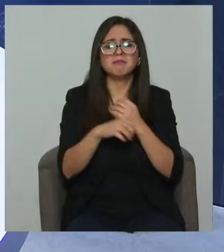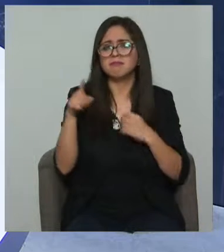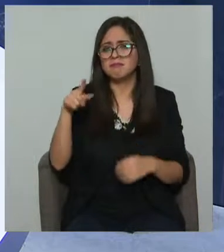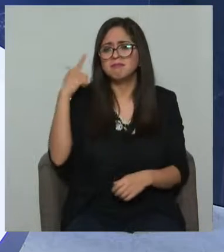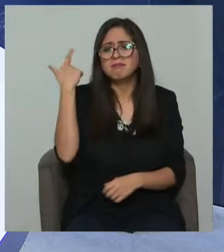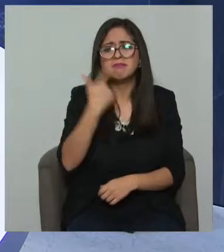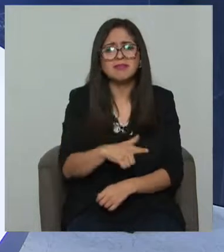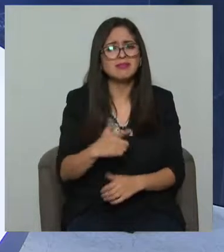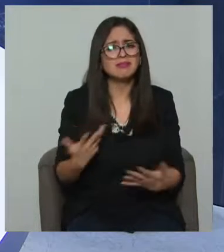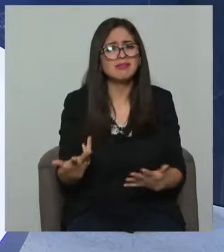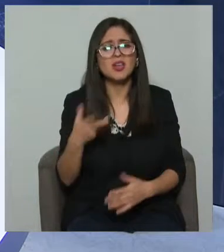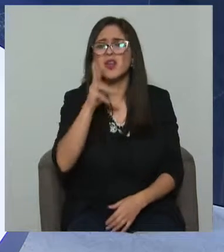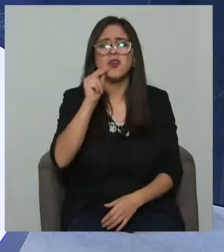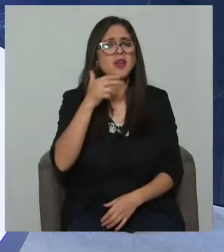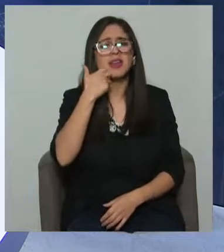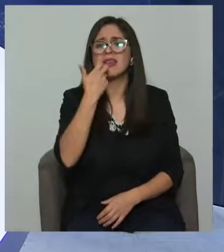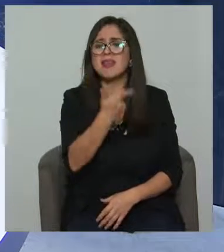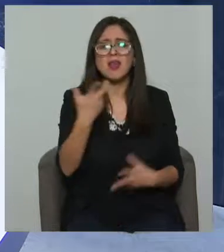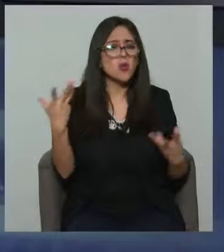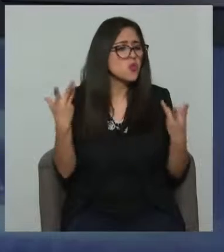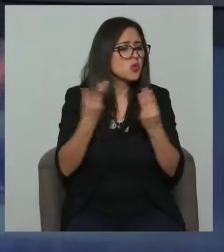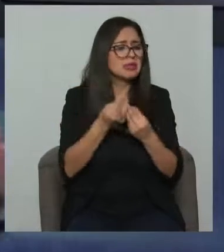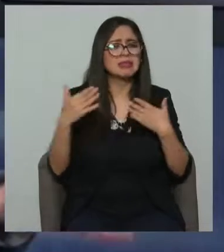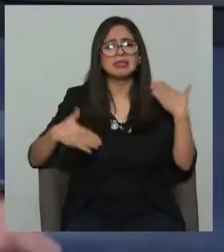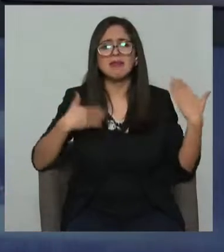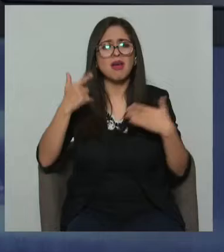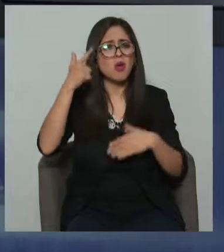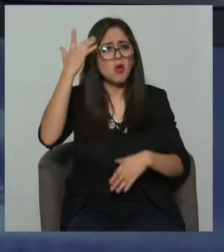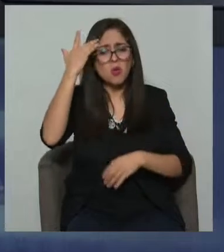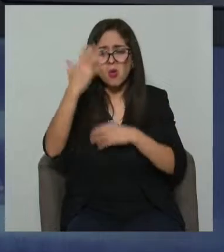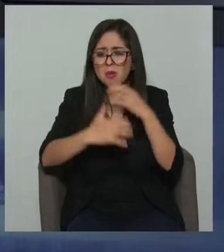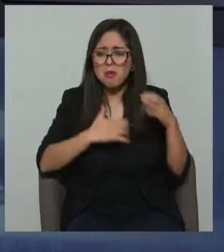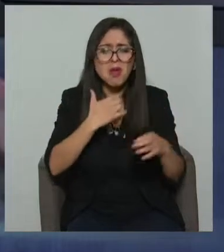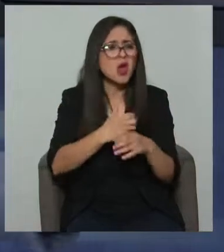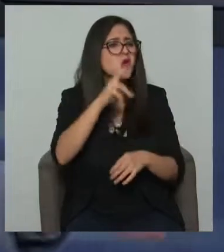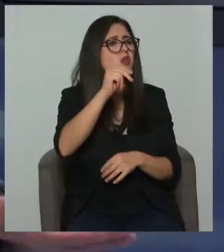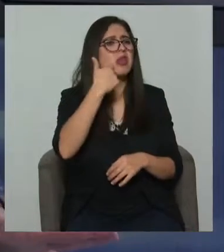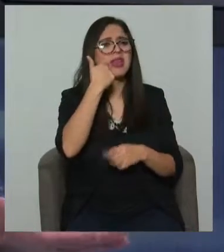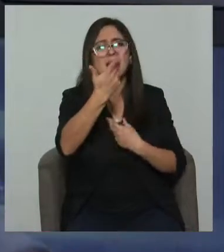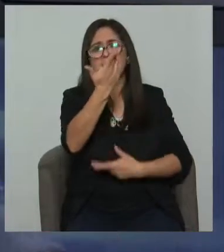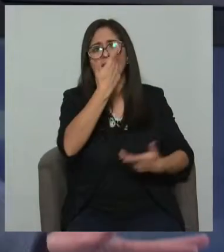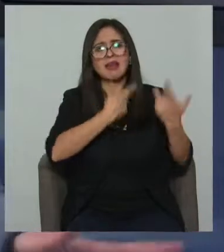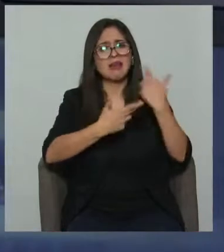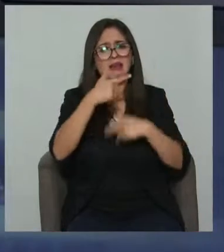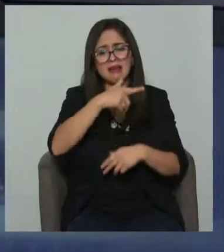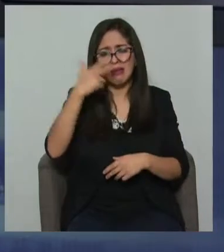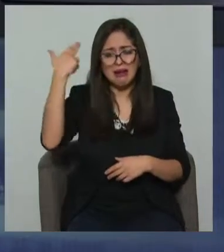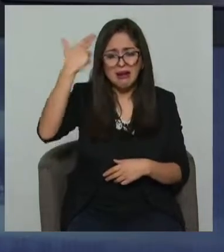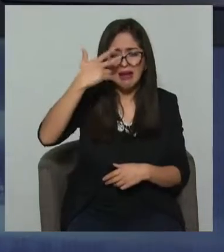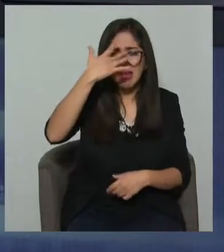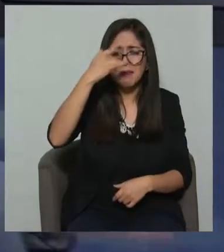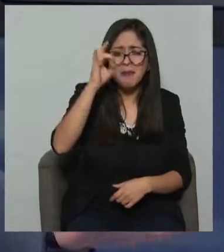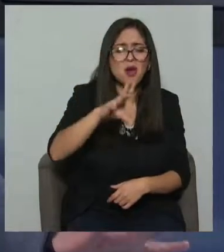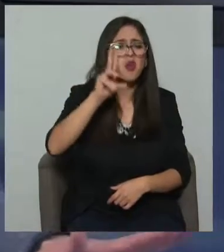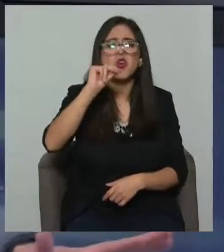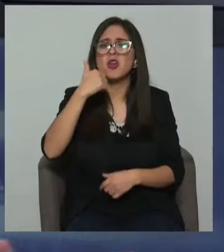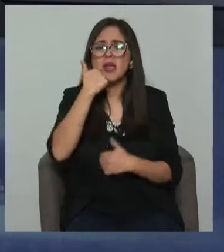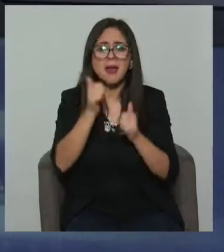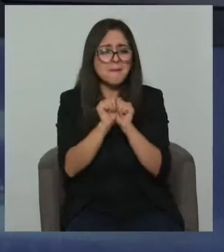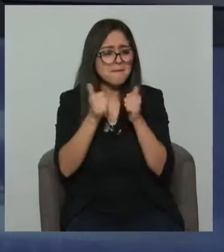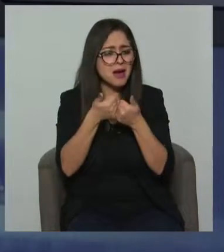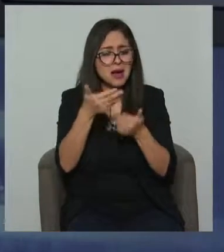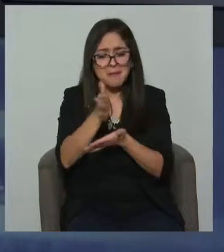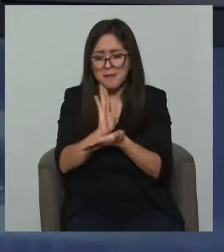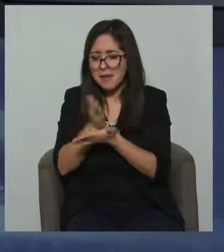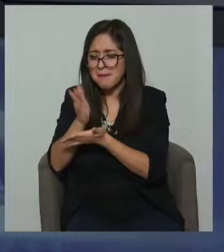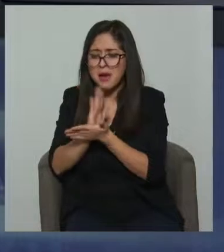atrocidades. Entonces no quiere celebrar su cumpleaños, no quiere que vengan los Reyes Magos, no quiere ni celebrar, ni partir la rosca, vamos, ya renuncia a los tamales